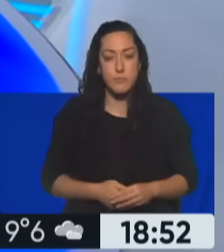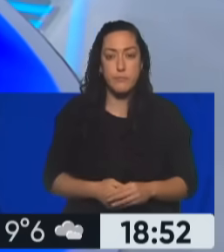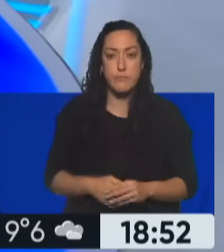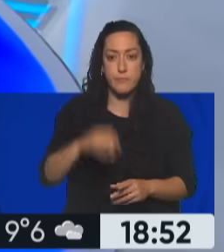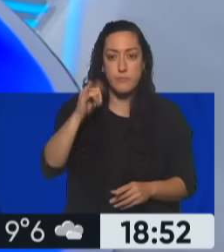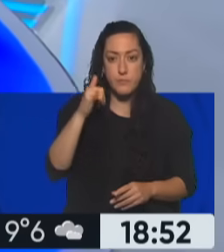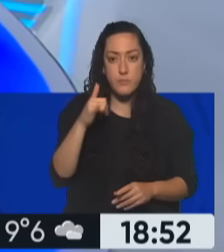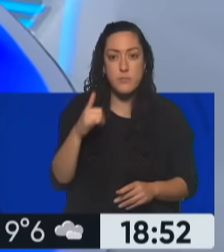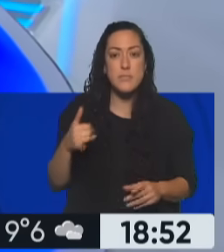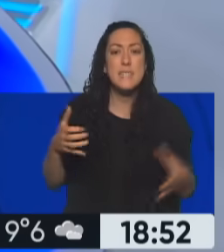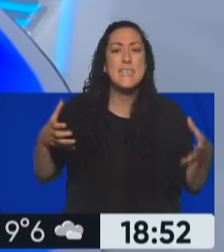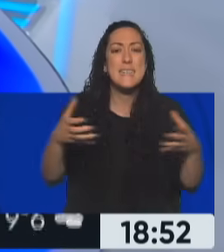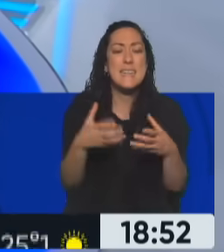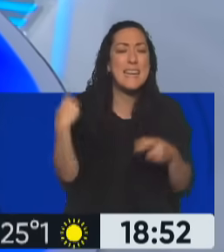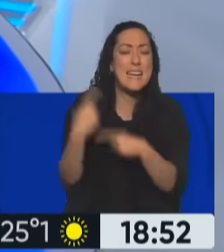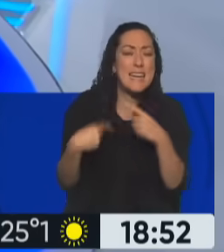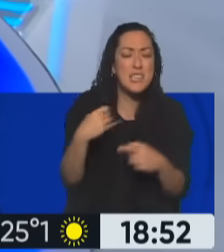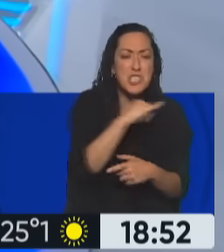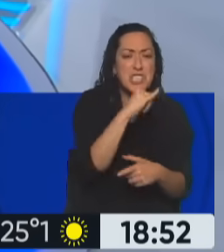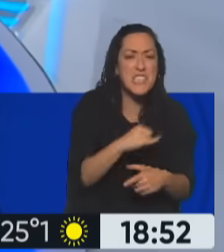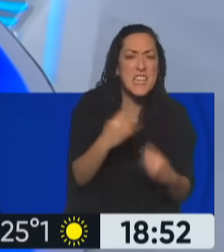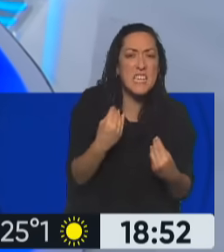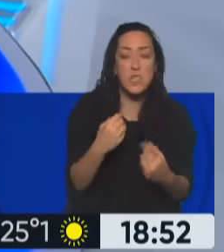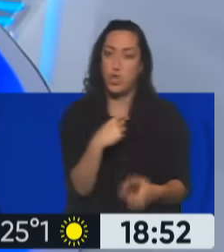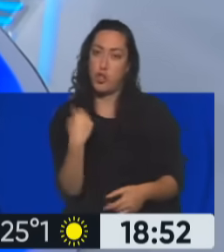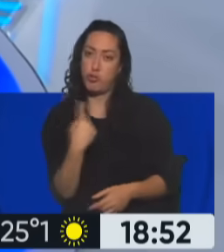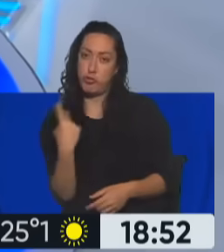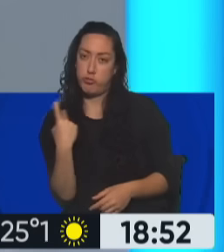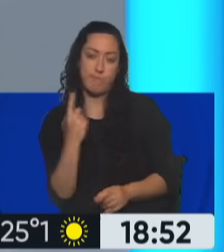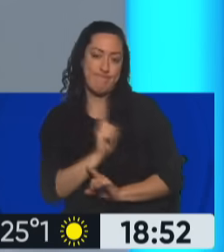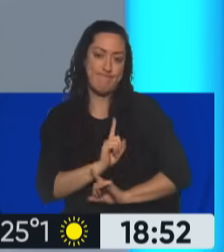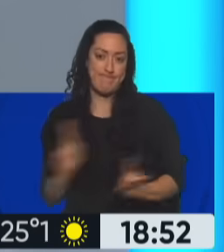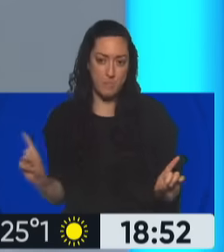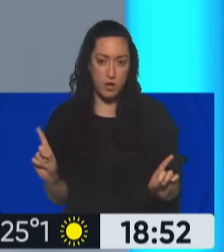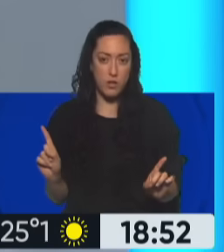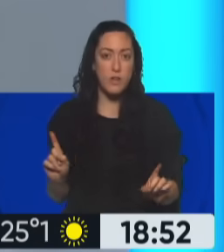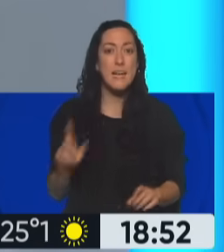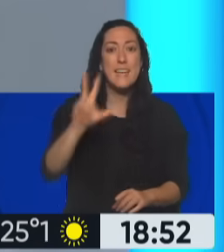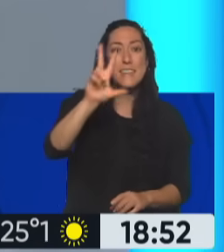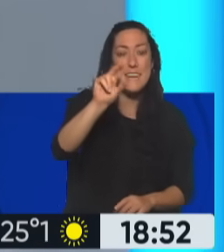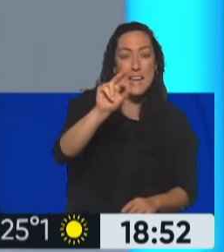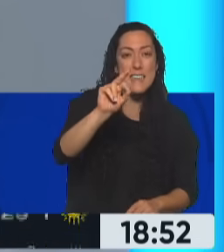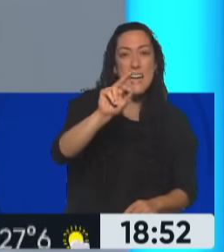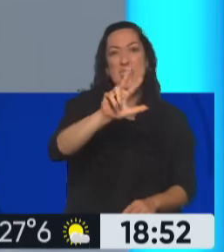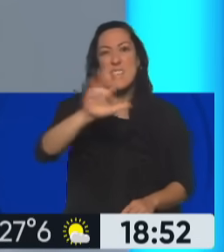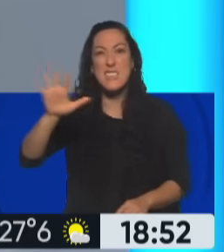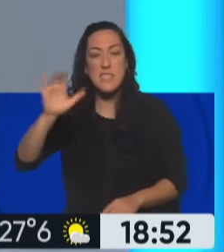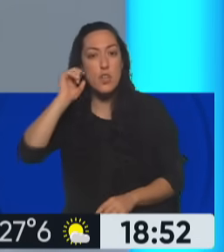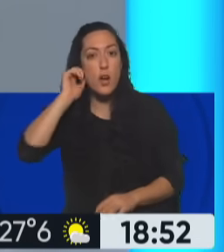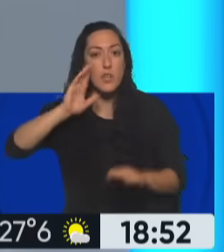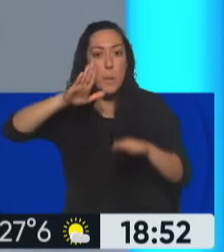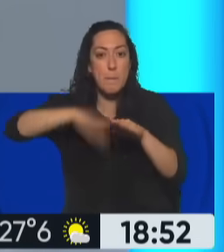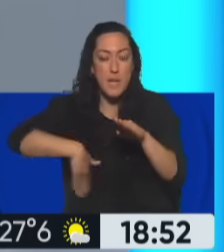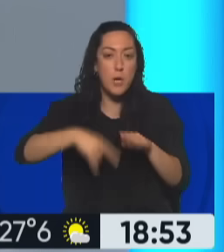quién es Generación Z. Podríamos decir, nosotros no entramos en la Generación Z porque son los menores de 30, 35 años, ¿no? Que nacieron